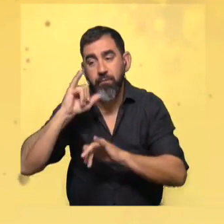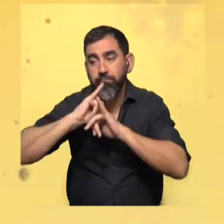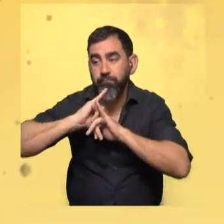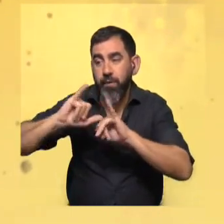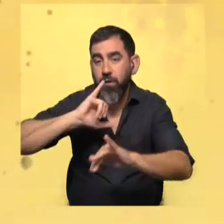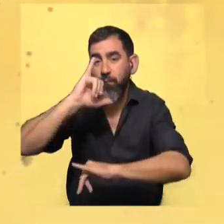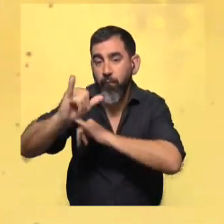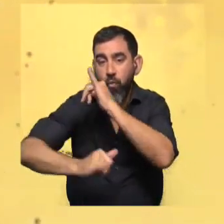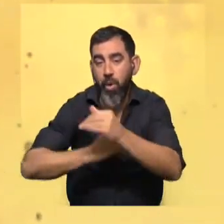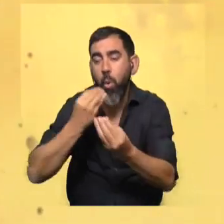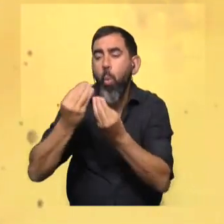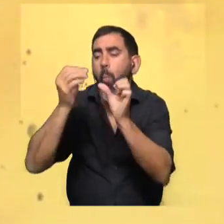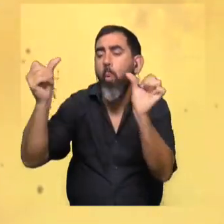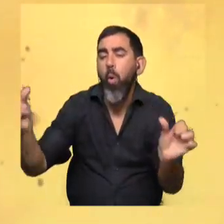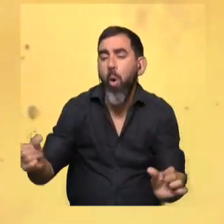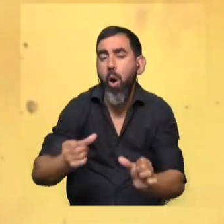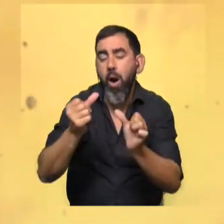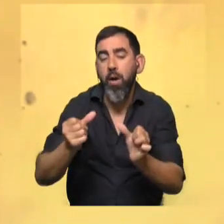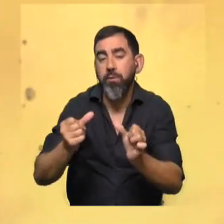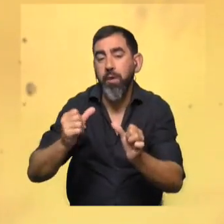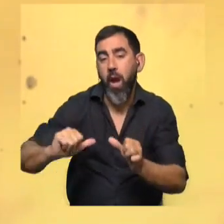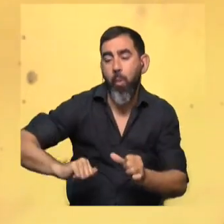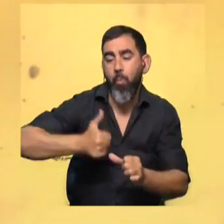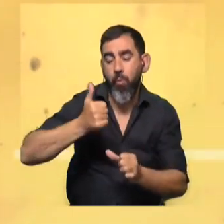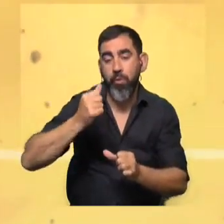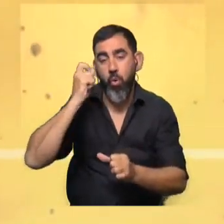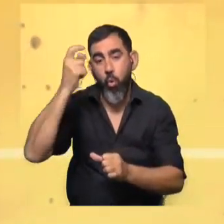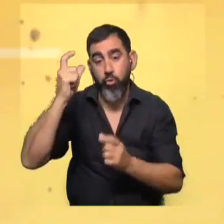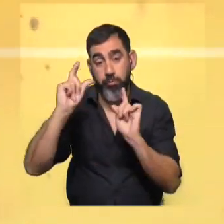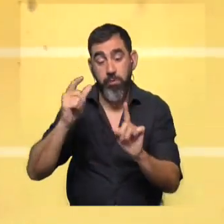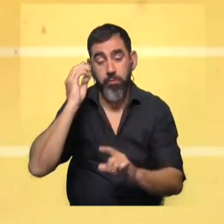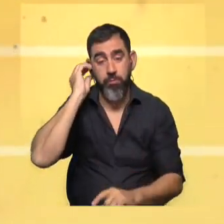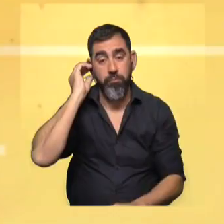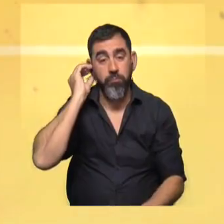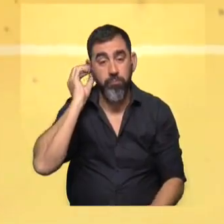que hacemos y cómo lo hacemos y sacarle jugo a ese conocimiento.